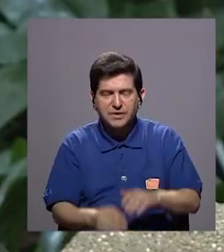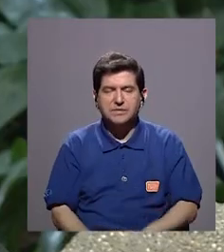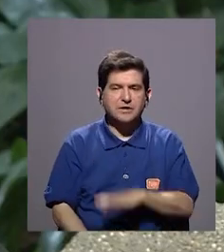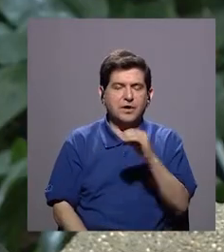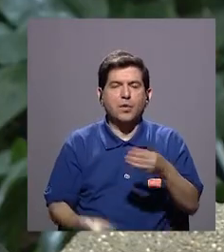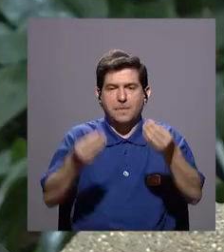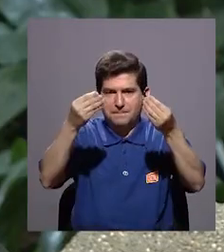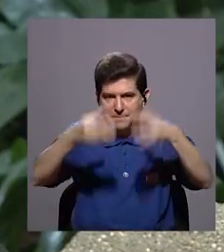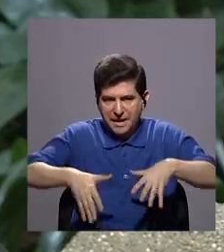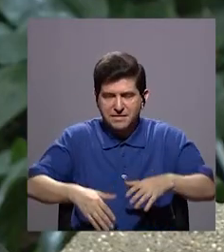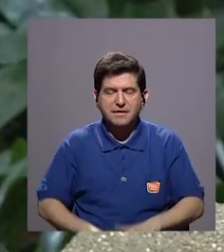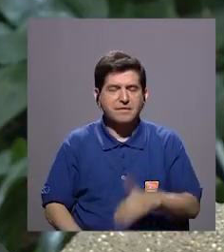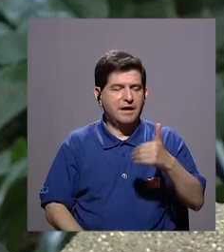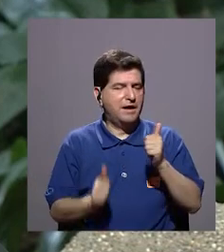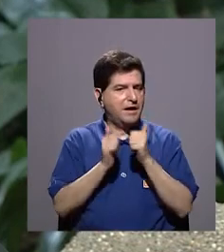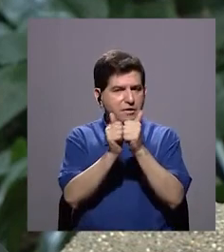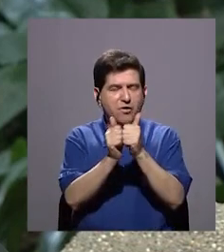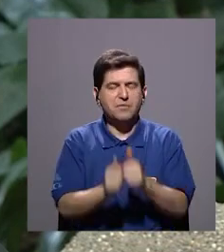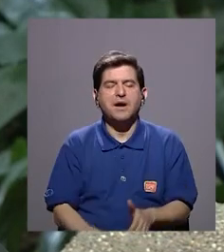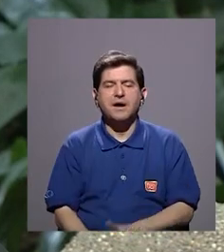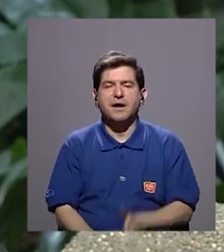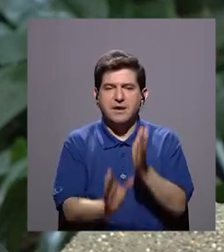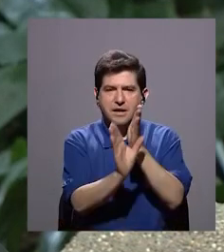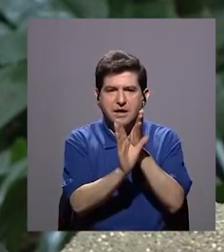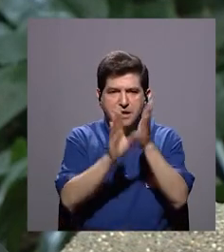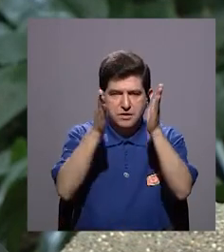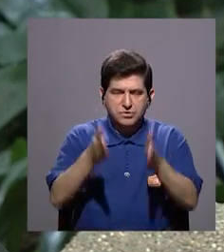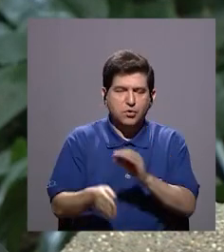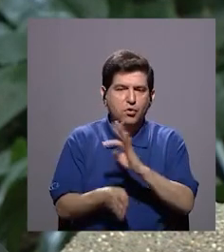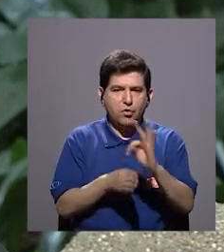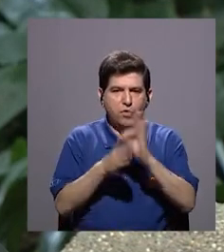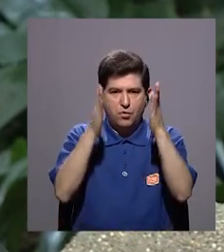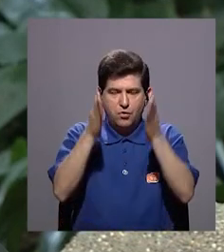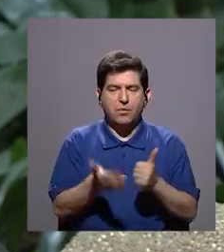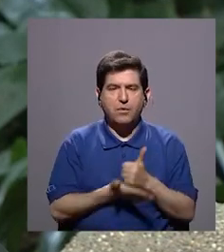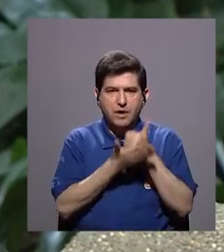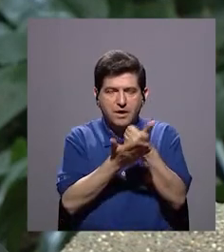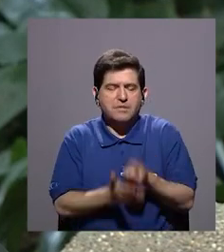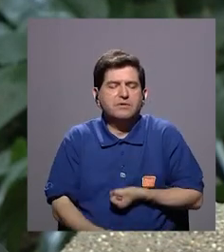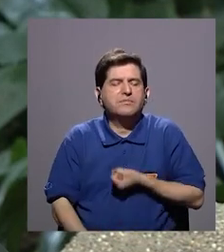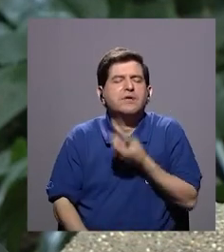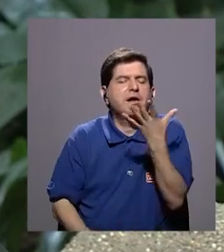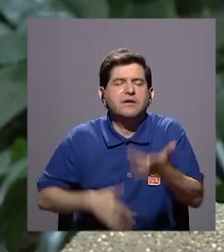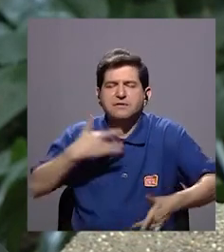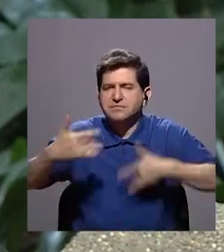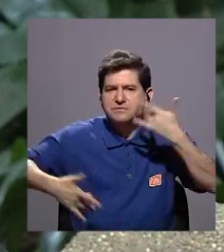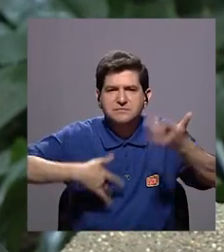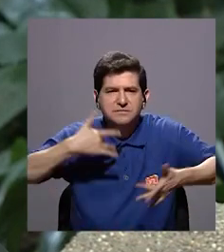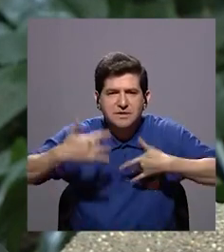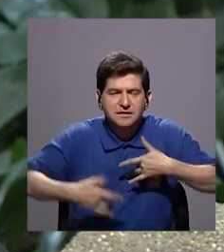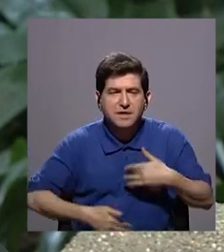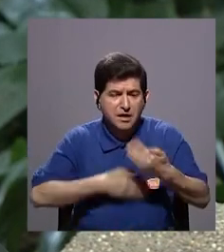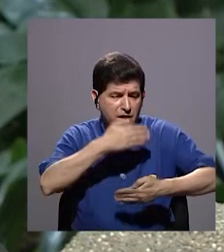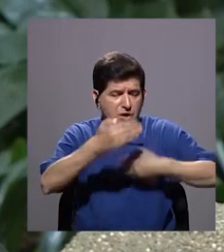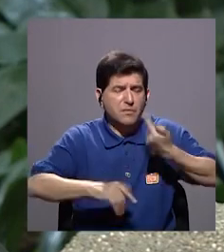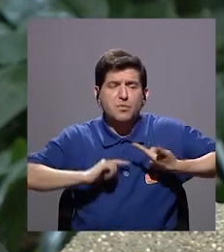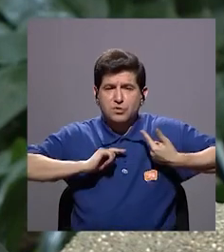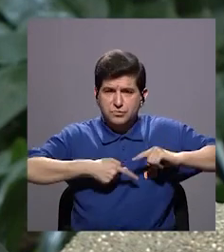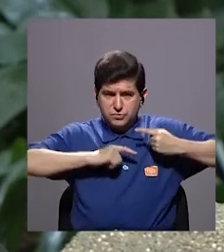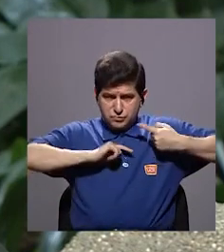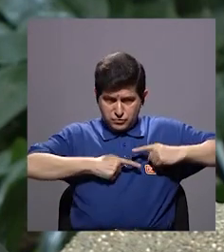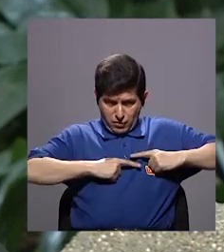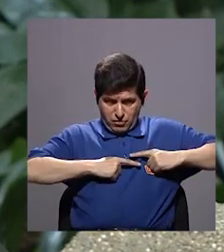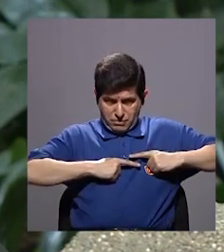tenés el acompañamiento de un psicólogo, un terapeuta que te ayude, donde puedas expresar cómo te sentís, procesar el